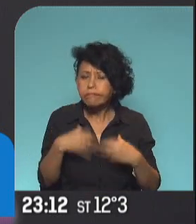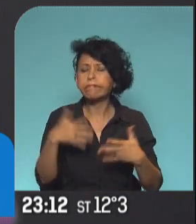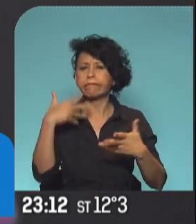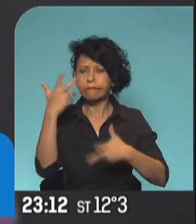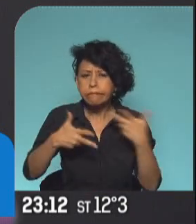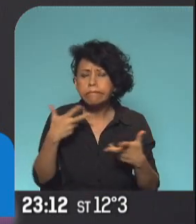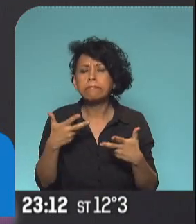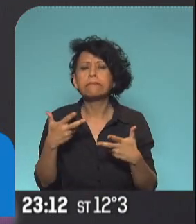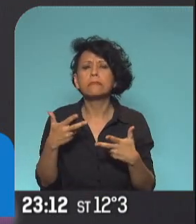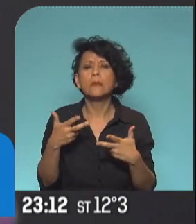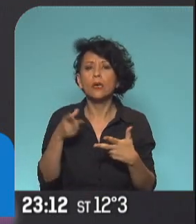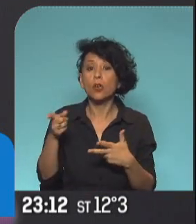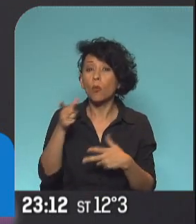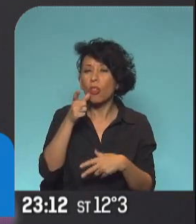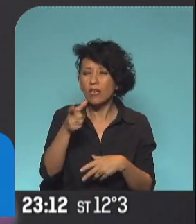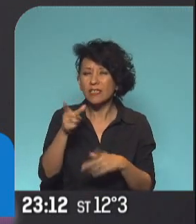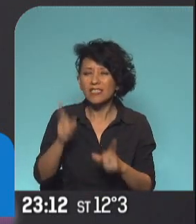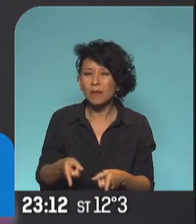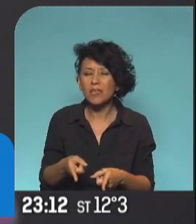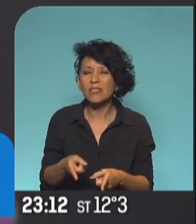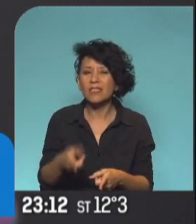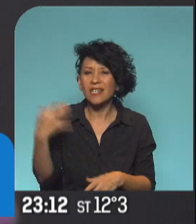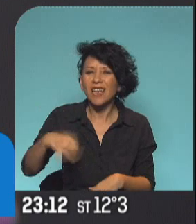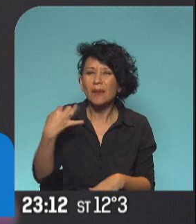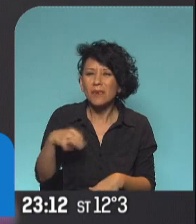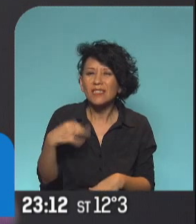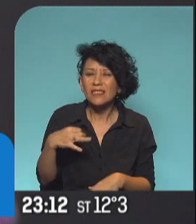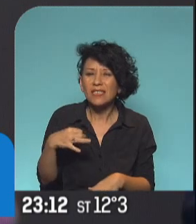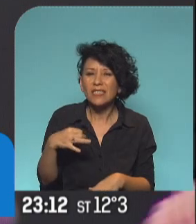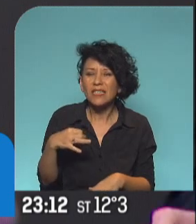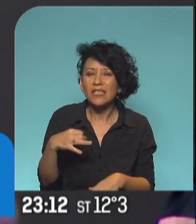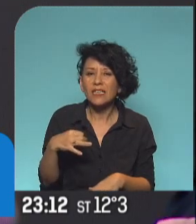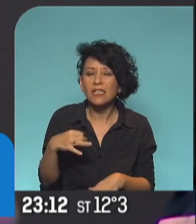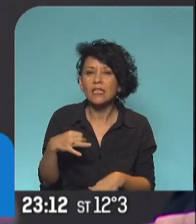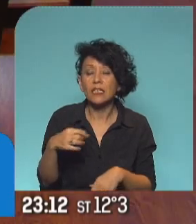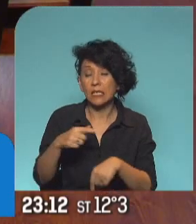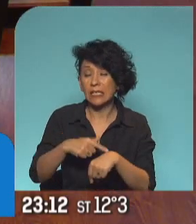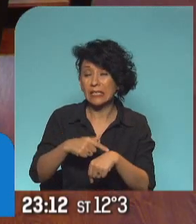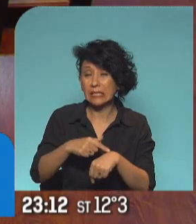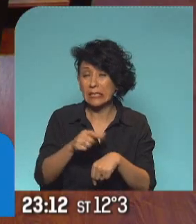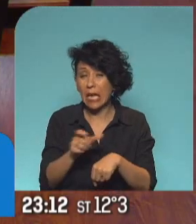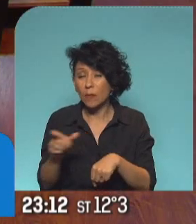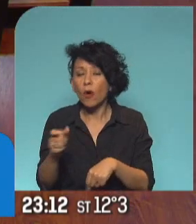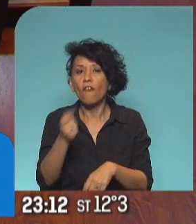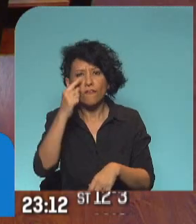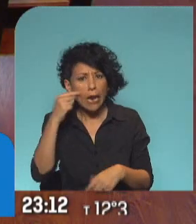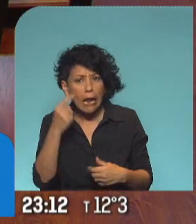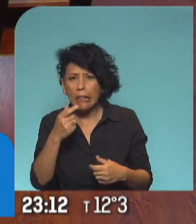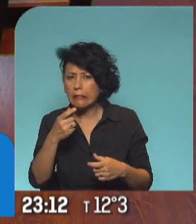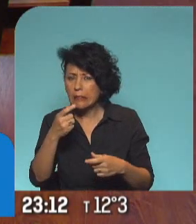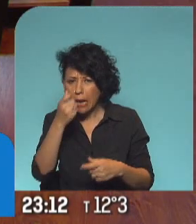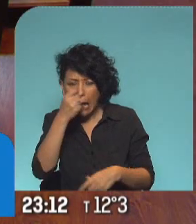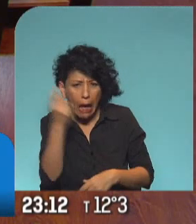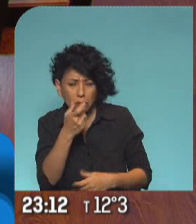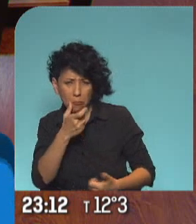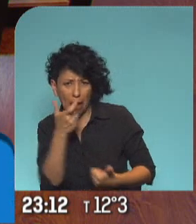bien señalaste, Damián, de los cortes, realmente como se dieron los tándems y que Fernández le replicaba inmediatamente a